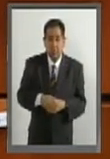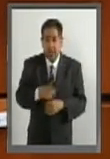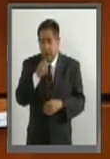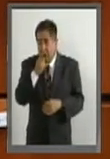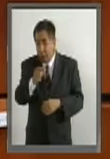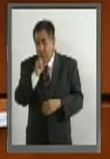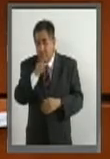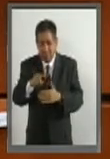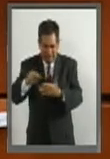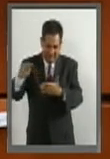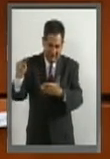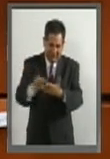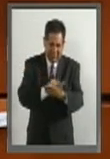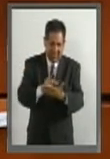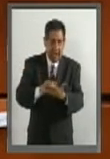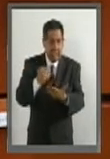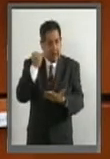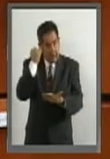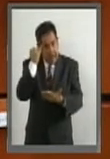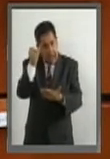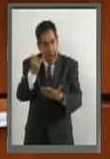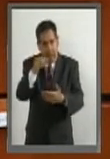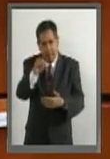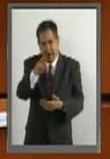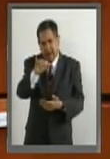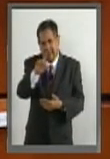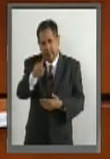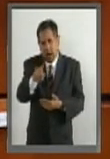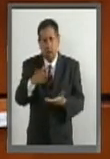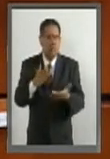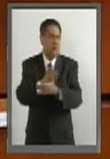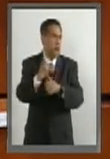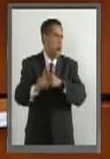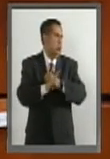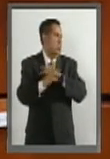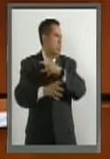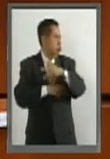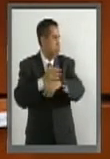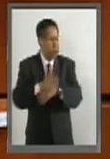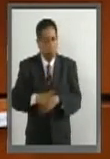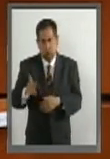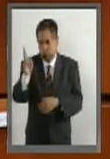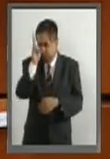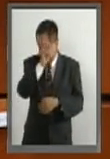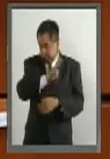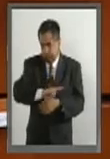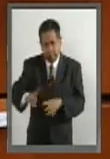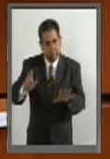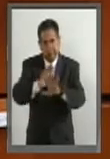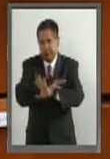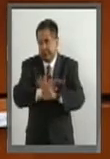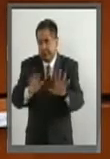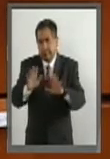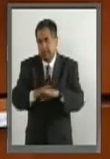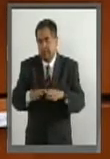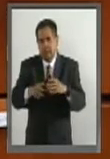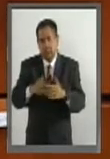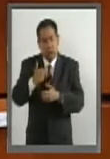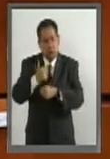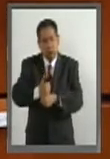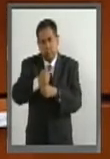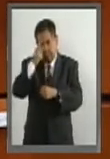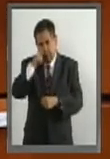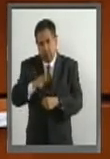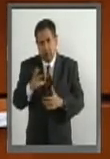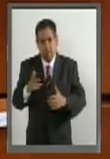firmó la iniciativa Mérida y nos metió en una de las tragedias humanitarias más grandes que ha sufrido